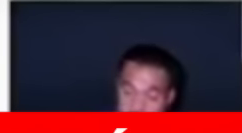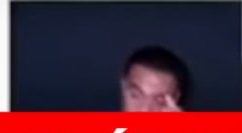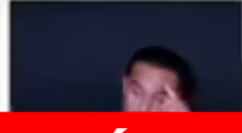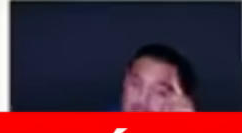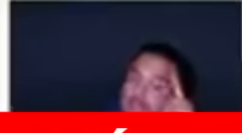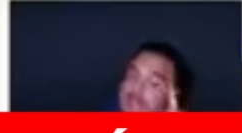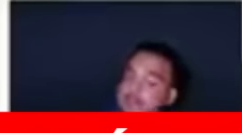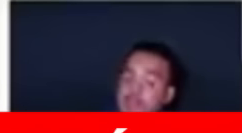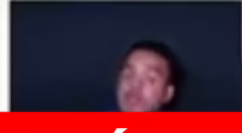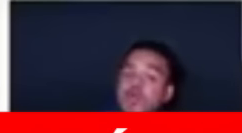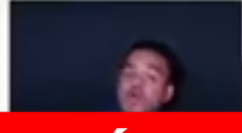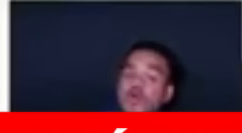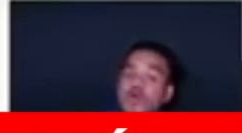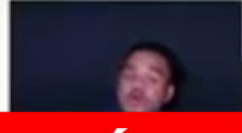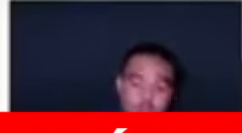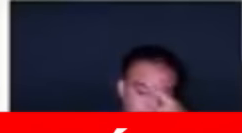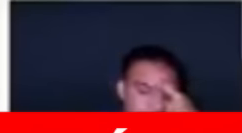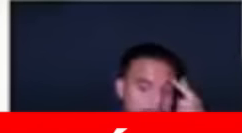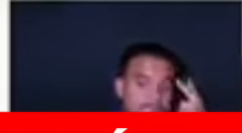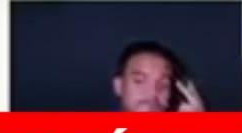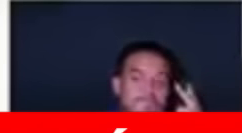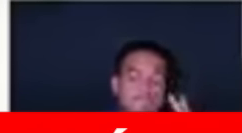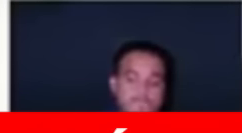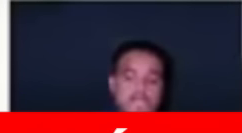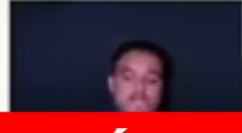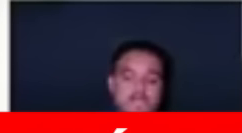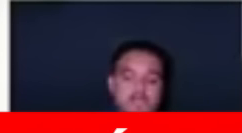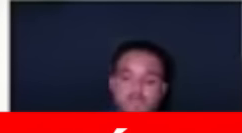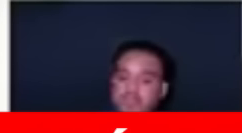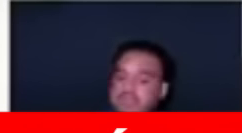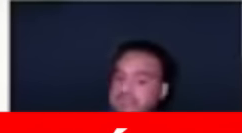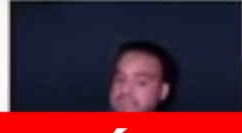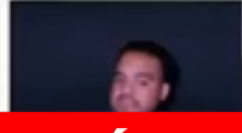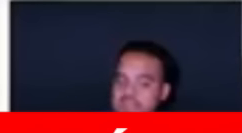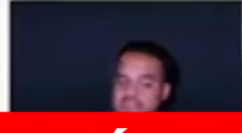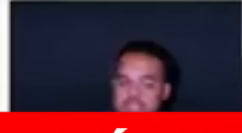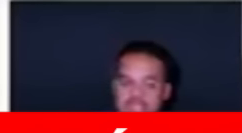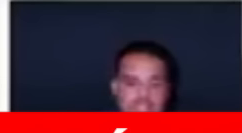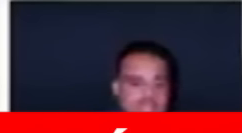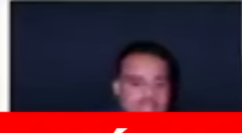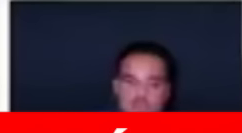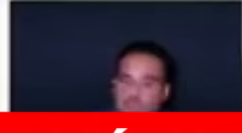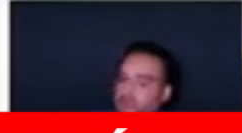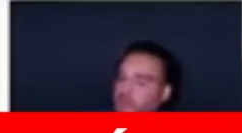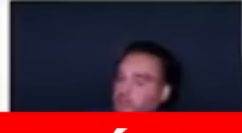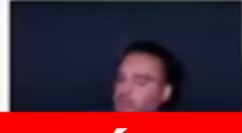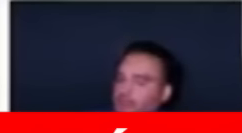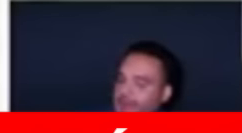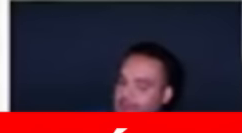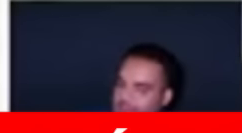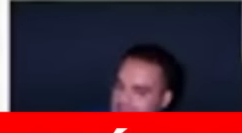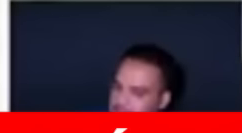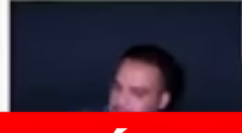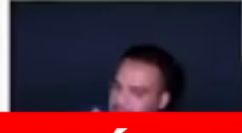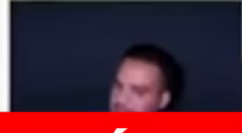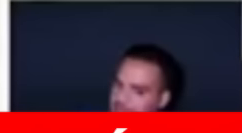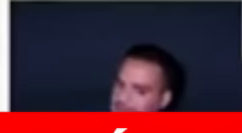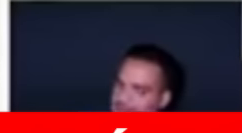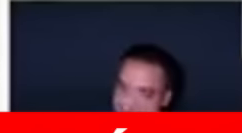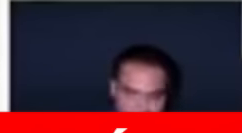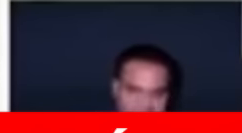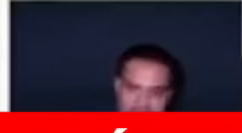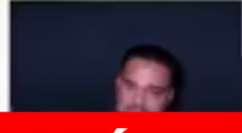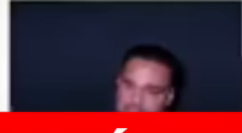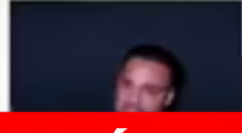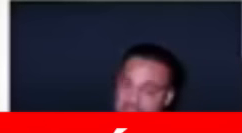Créanme, hoy está México en su hora más dramática en décadas, en su peor peligro, con